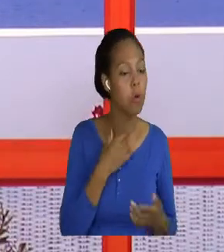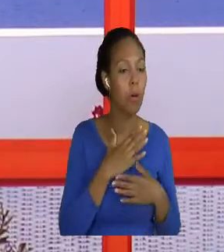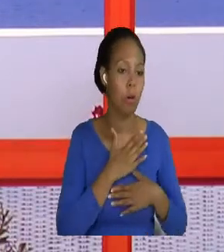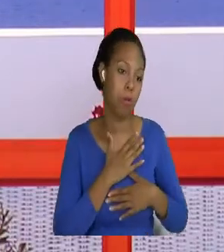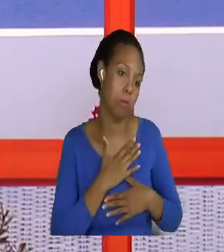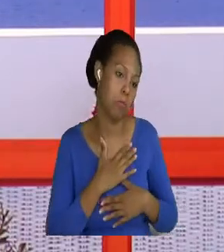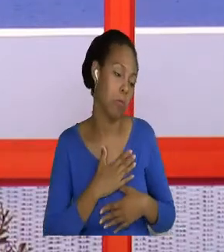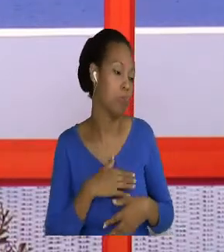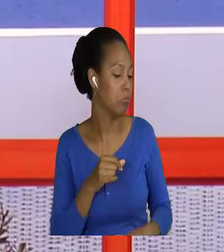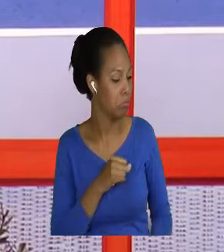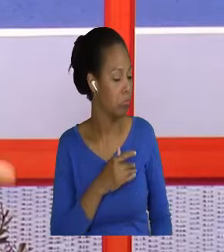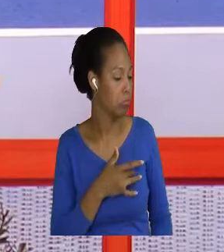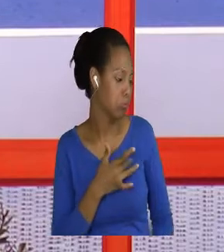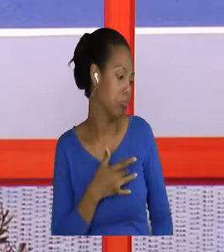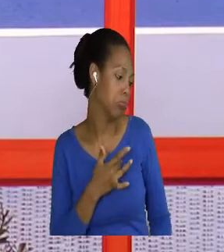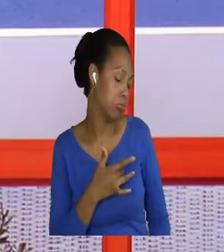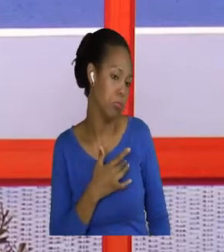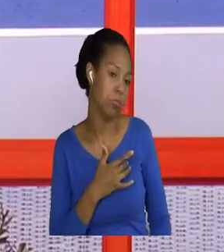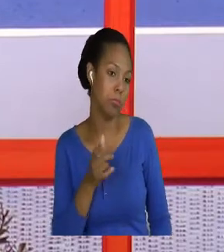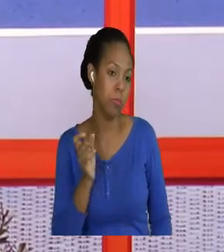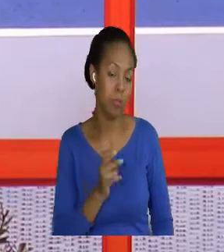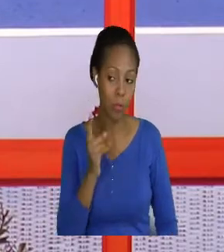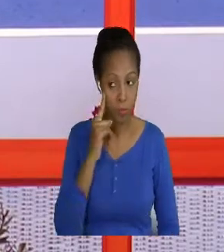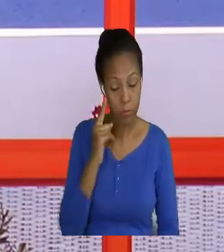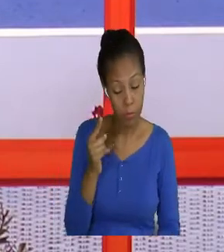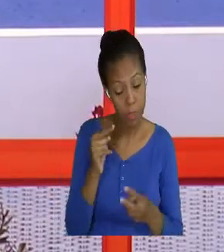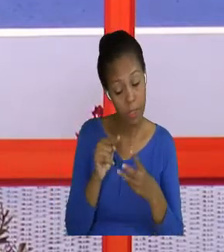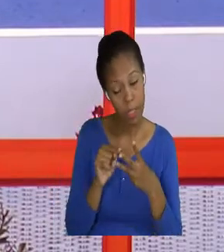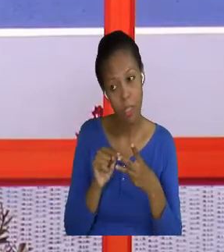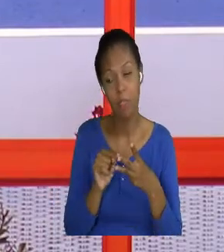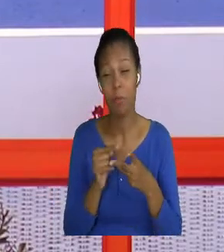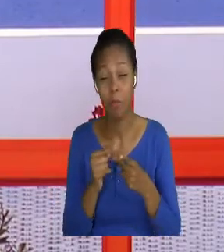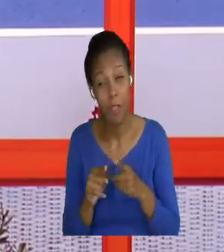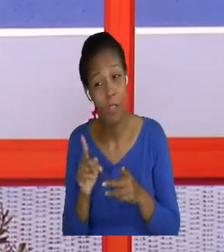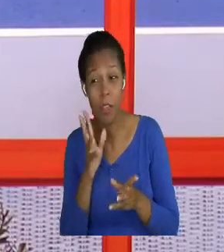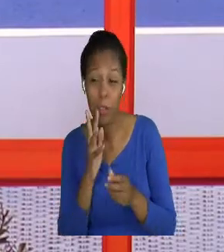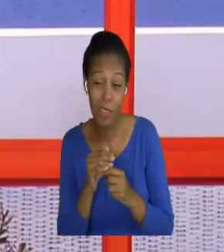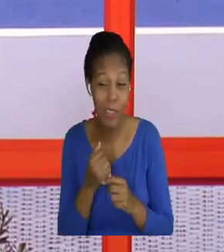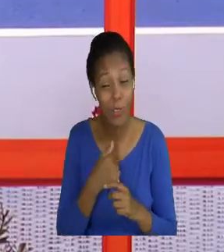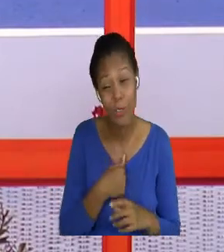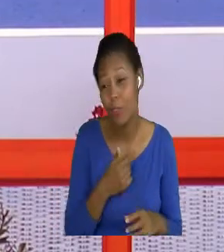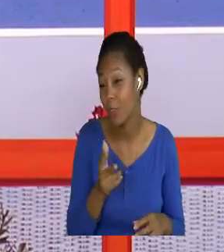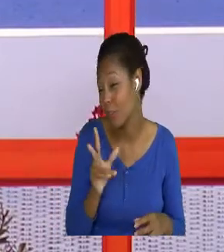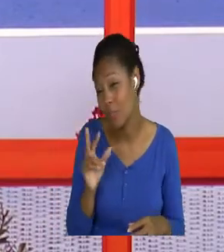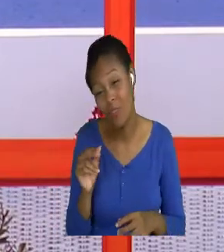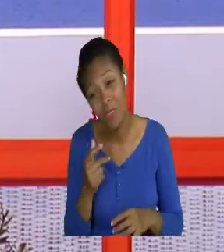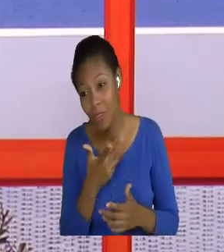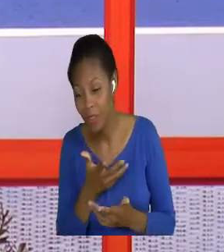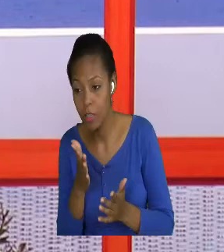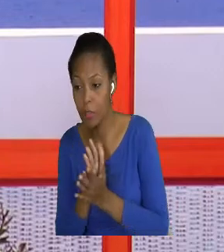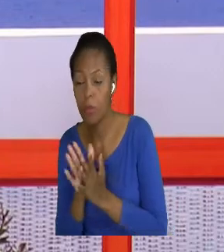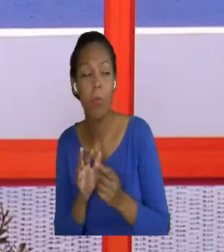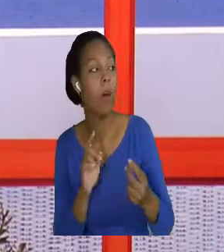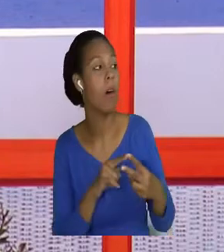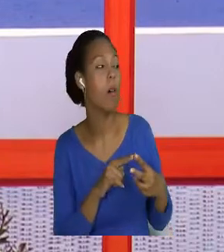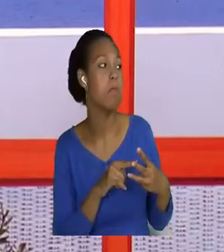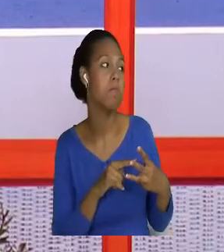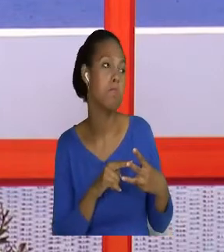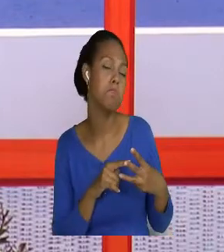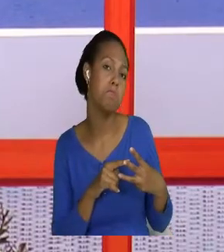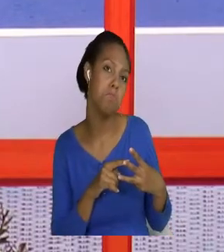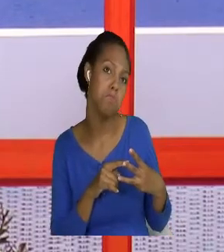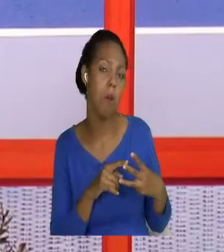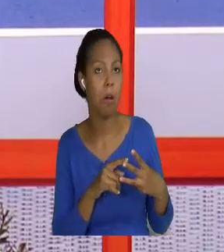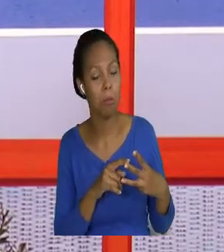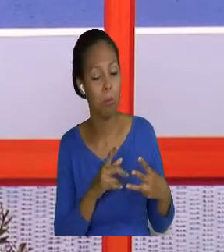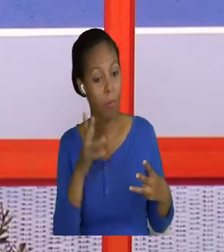para la persona, van a permitir que ella nos reciba la negativa de una mejor manera, sin que se sienta molesta. Entonces, lo primero que podemos hacer nosotros es